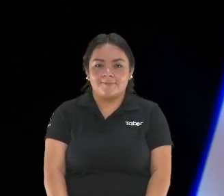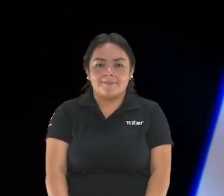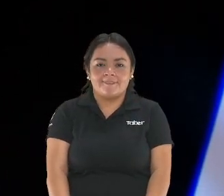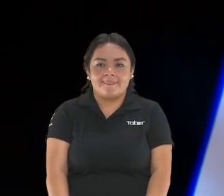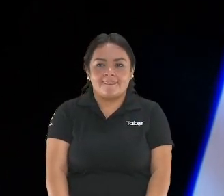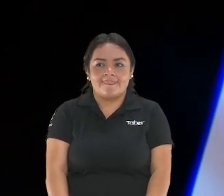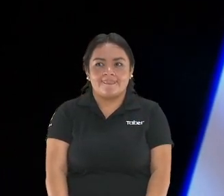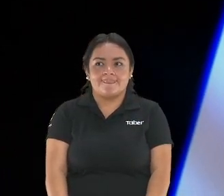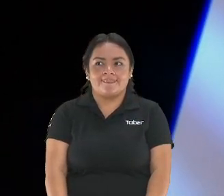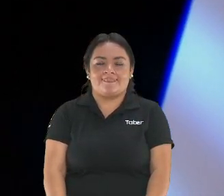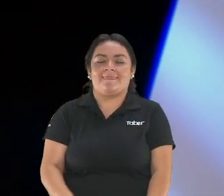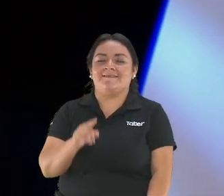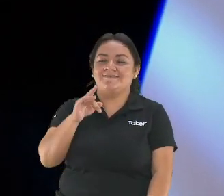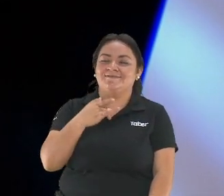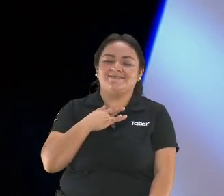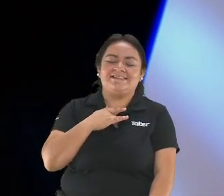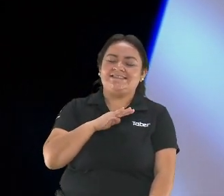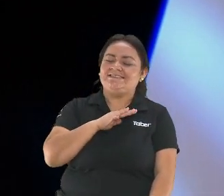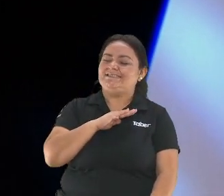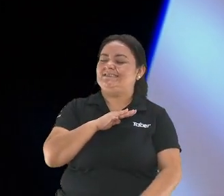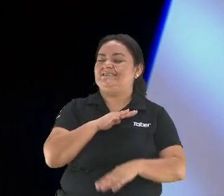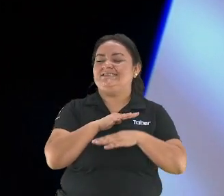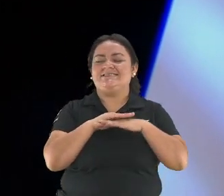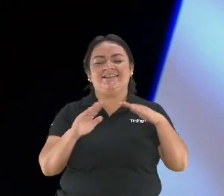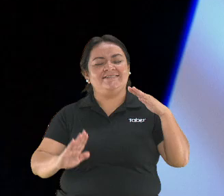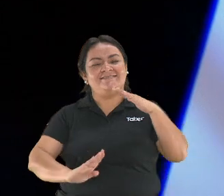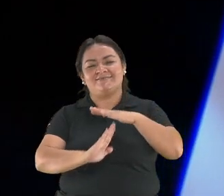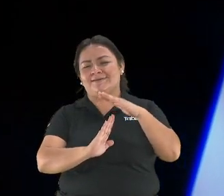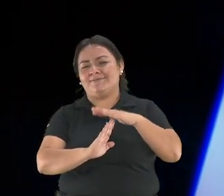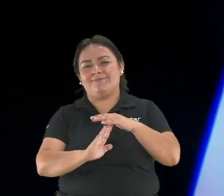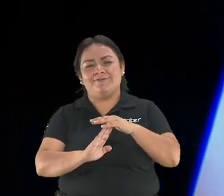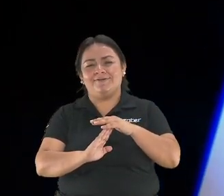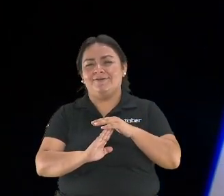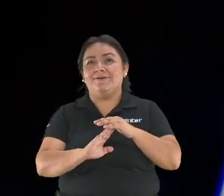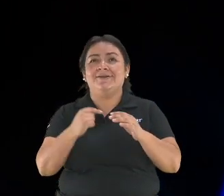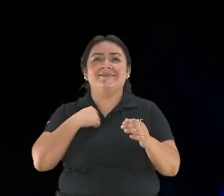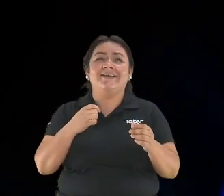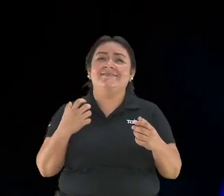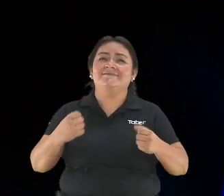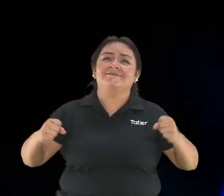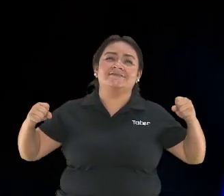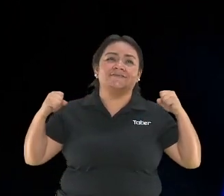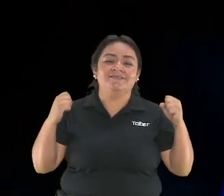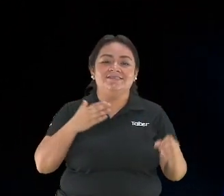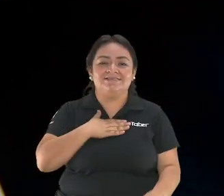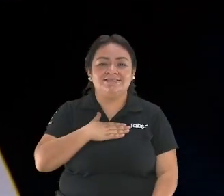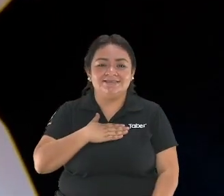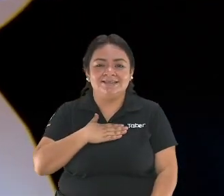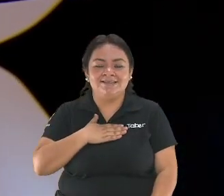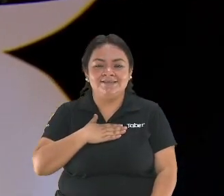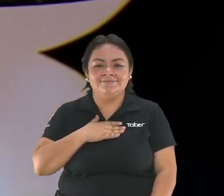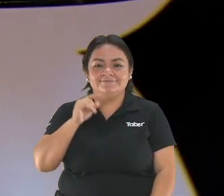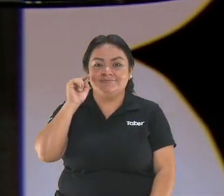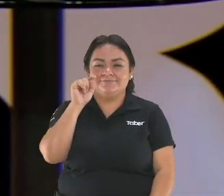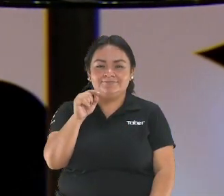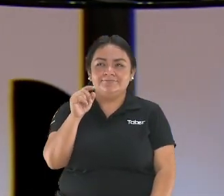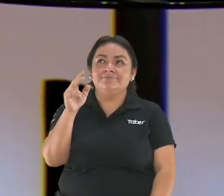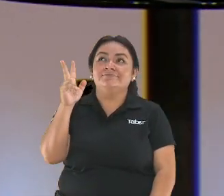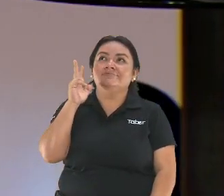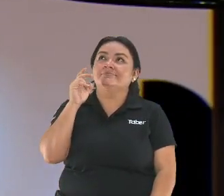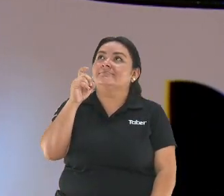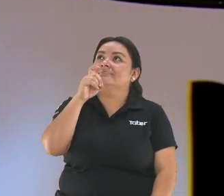si sientes que ya no puedes en la carrera que ya no estás teniendo la fuerza necesaria escucha la voz